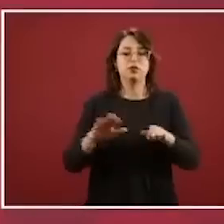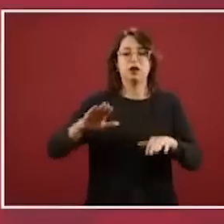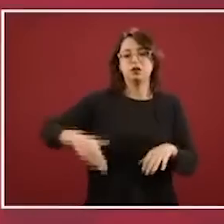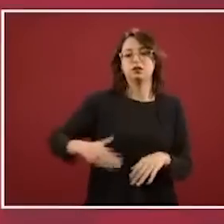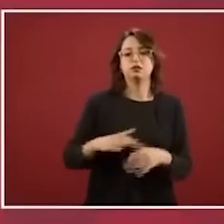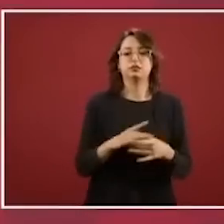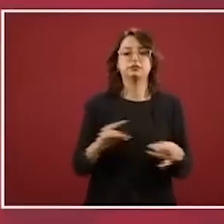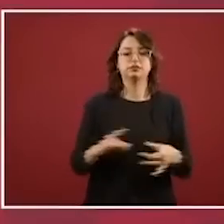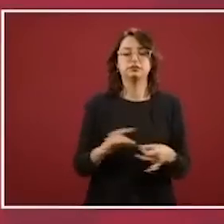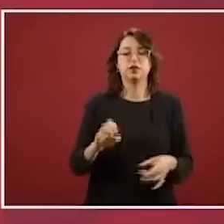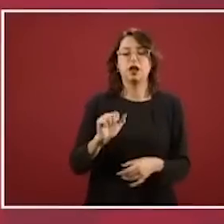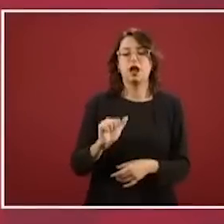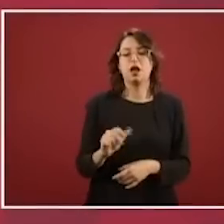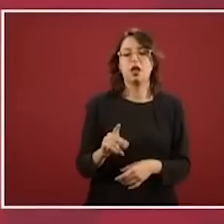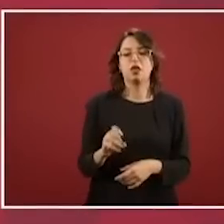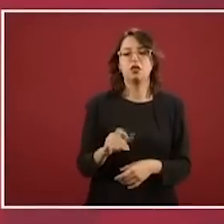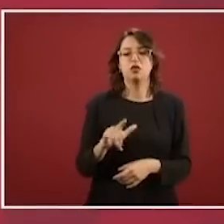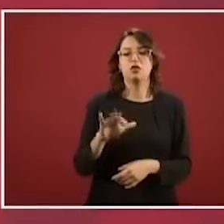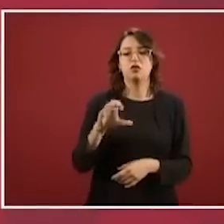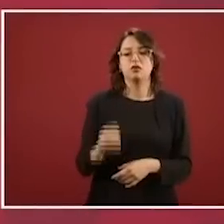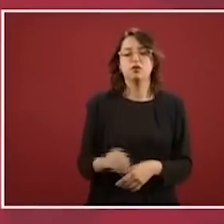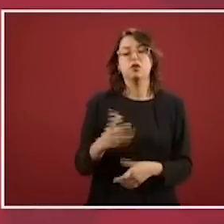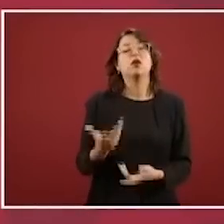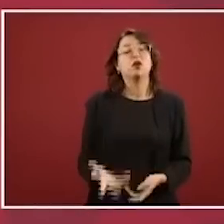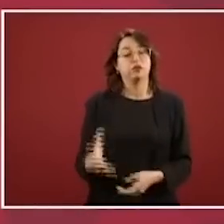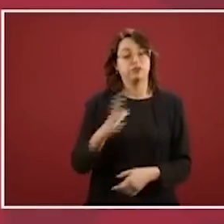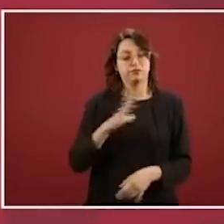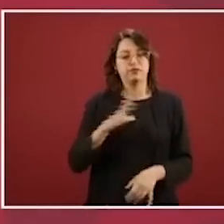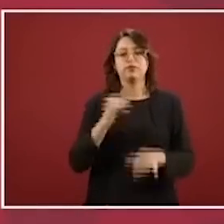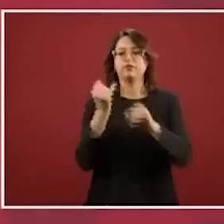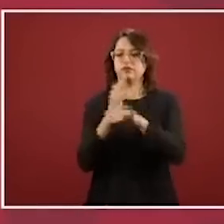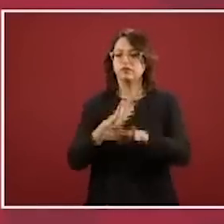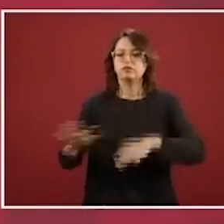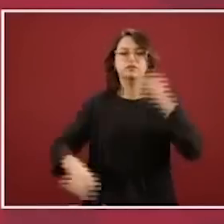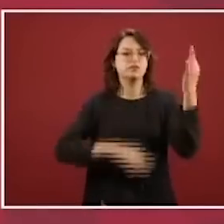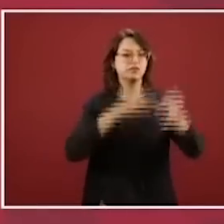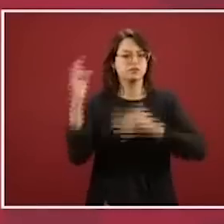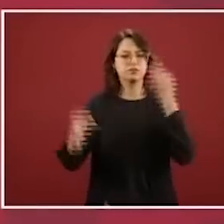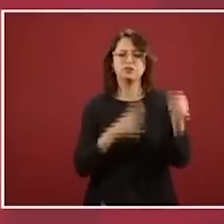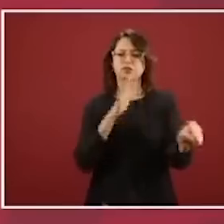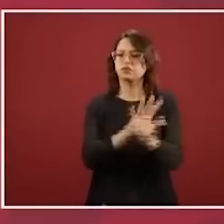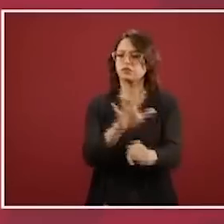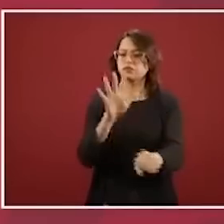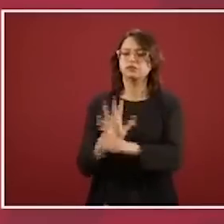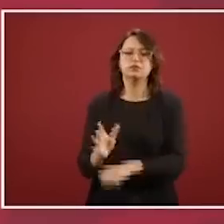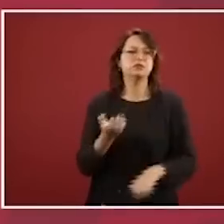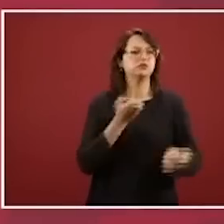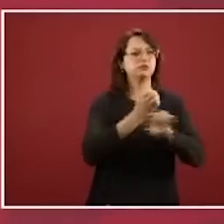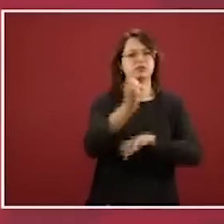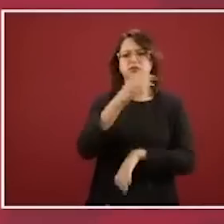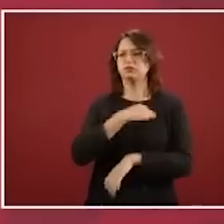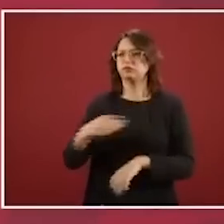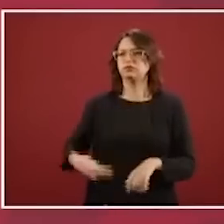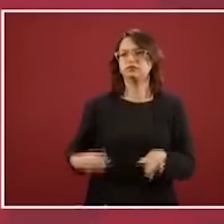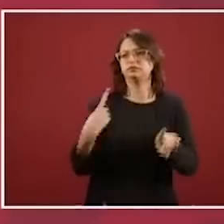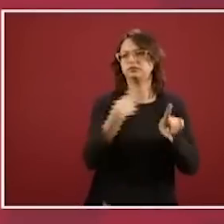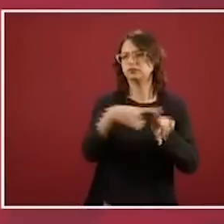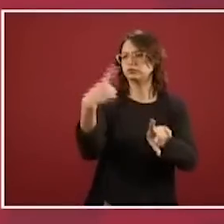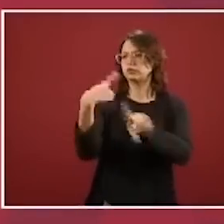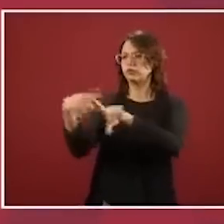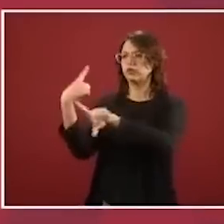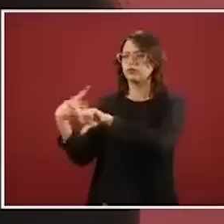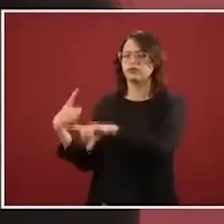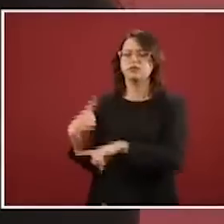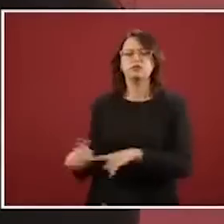Regino, es que se dio toda la información, hubo brigadas informativas suficientes en todos los diferentes municipios donde se llevó a cabo